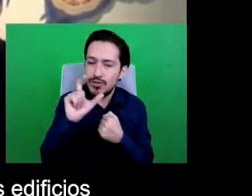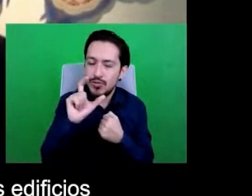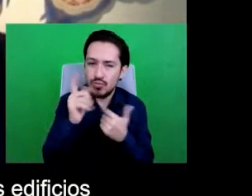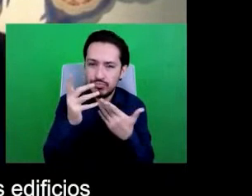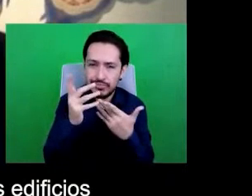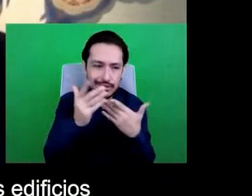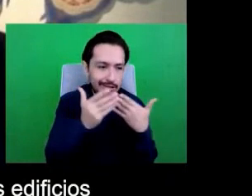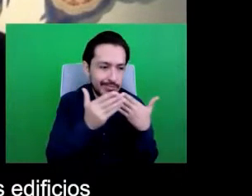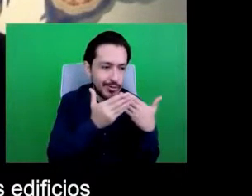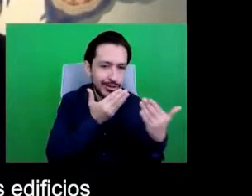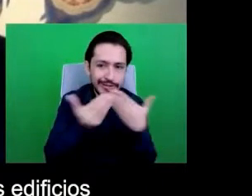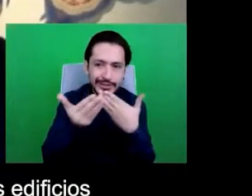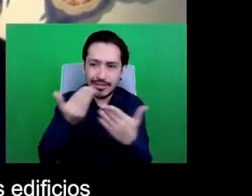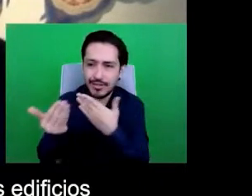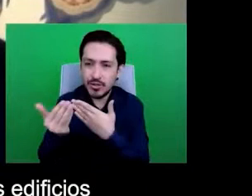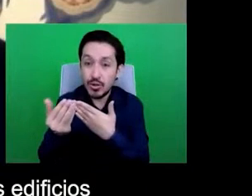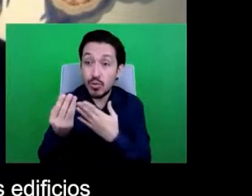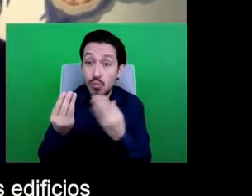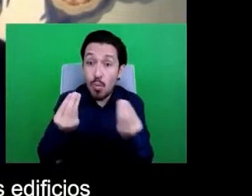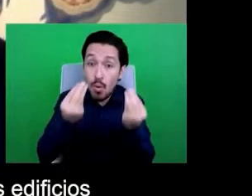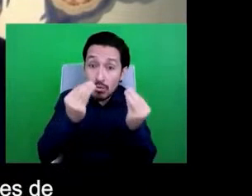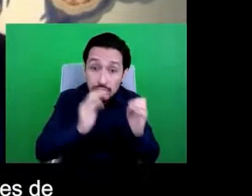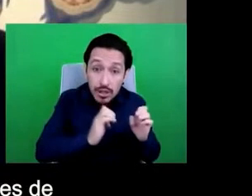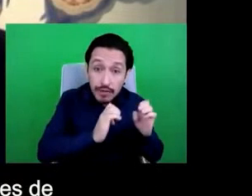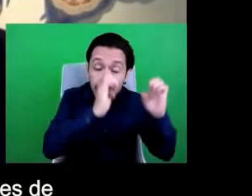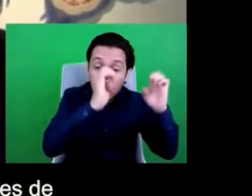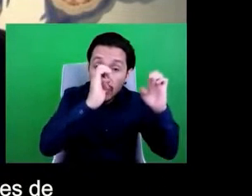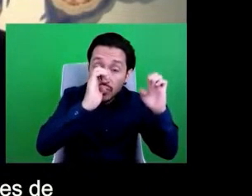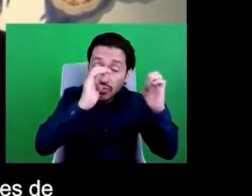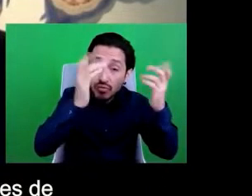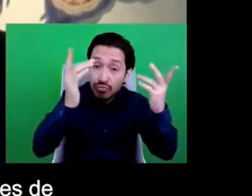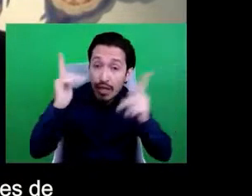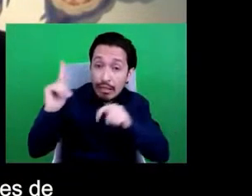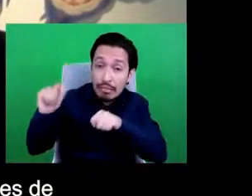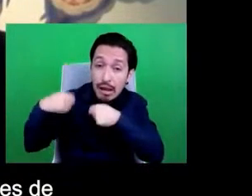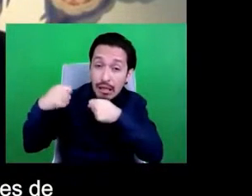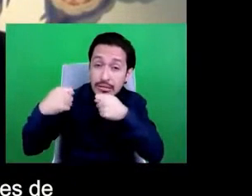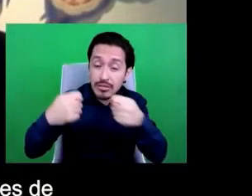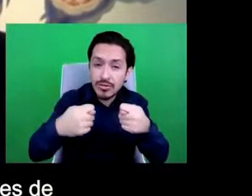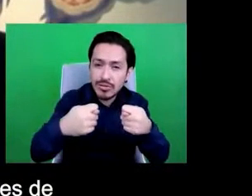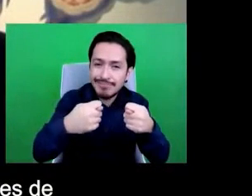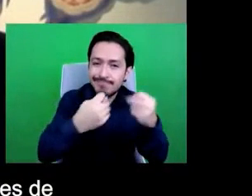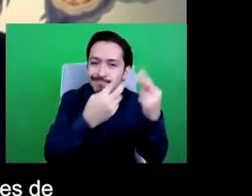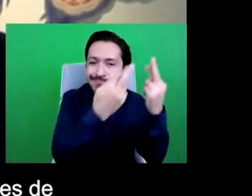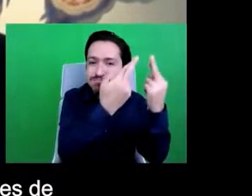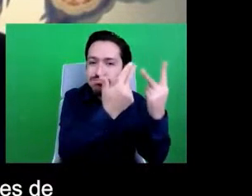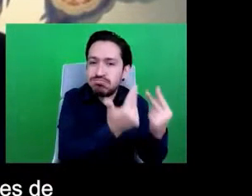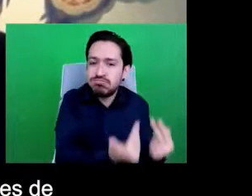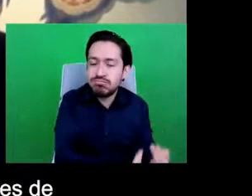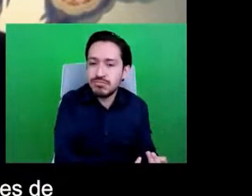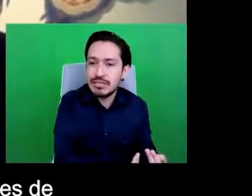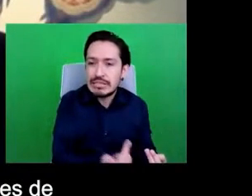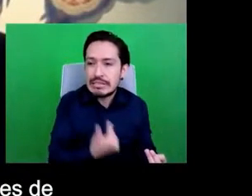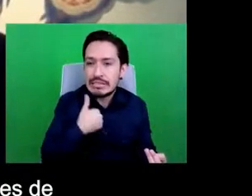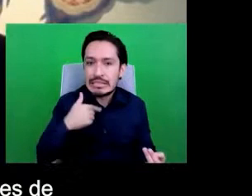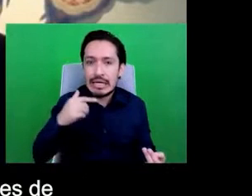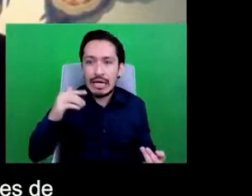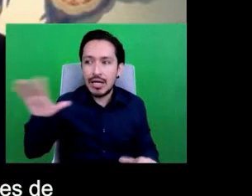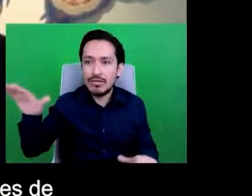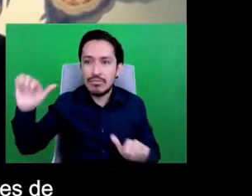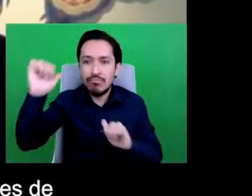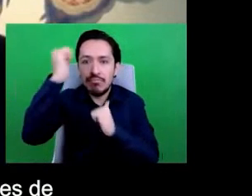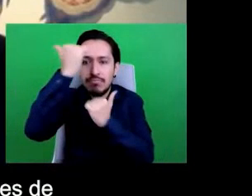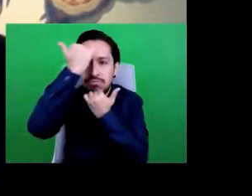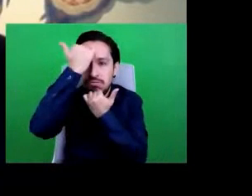muchos edificios tradicionales y ahora se arrepienten y están reconstruyendo imitaciones de edificios